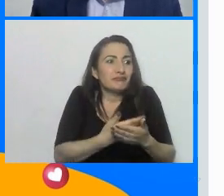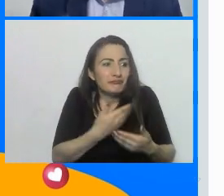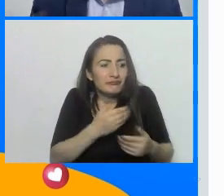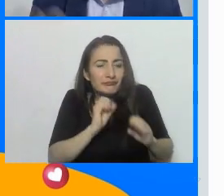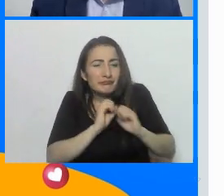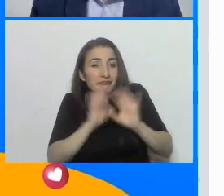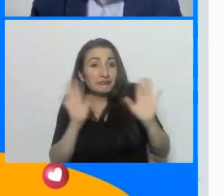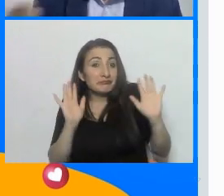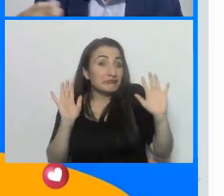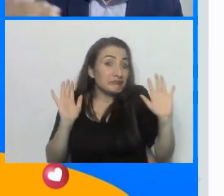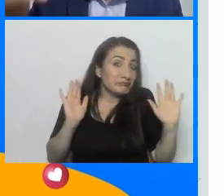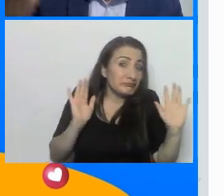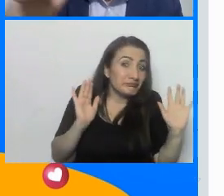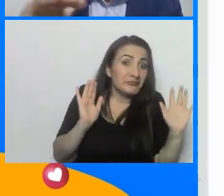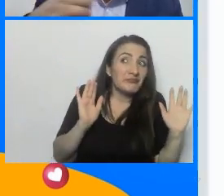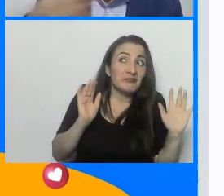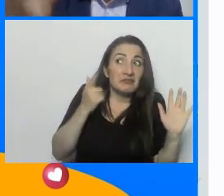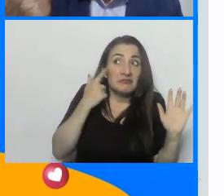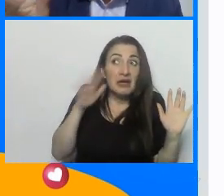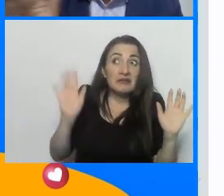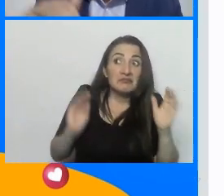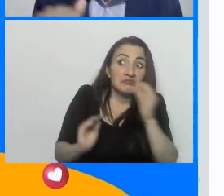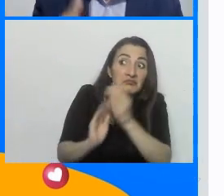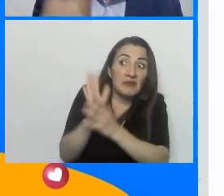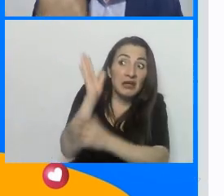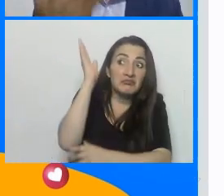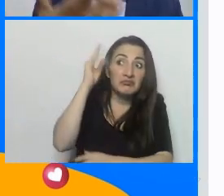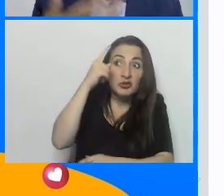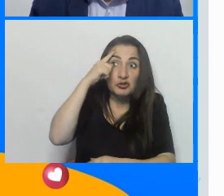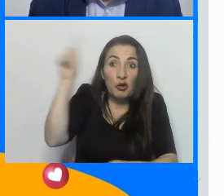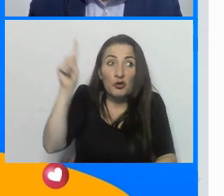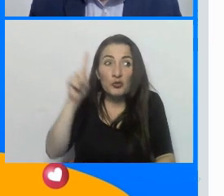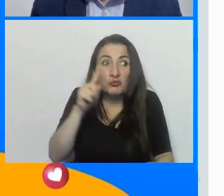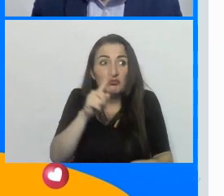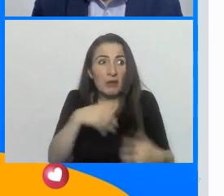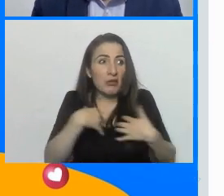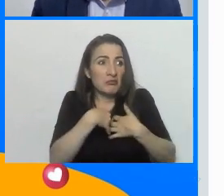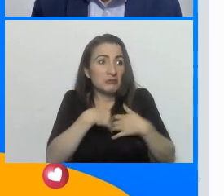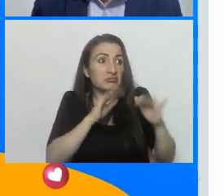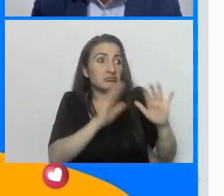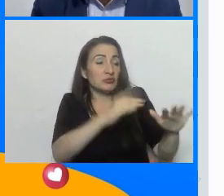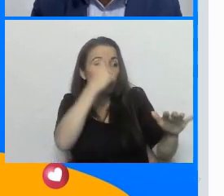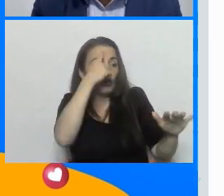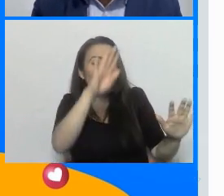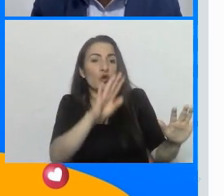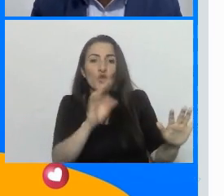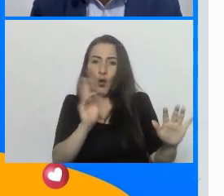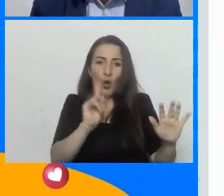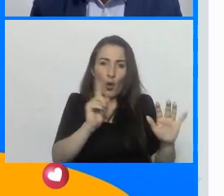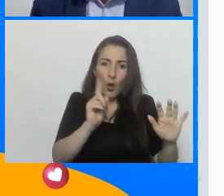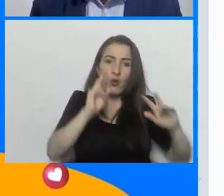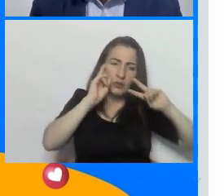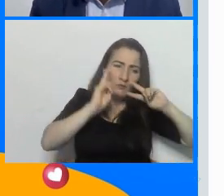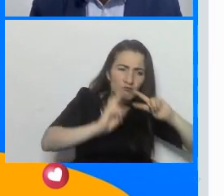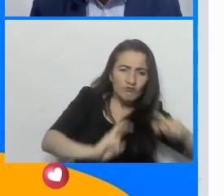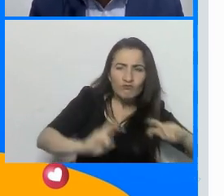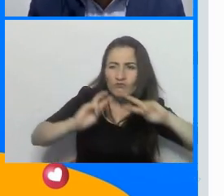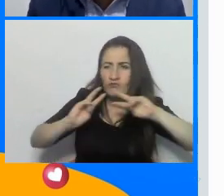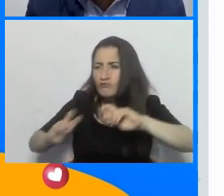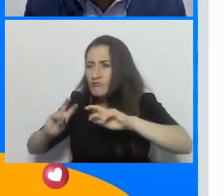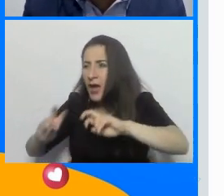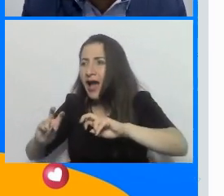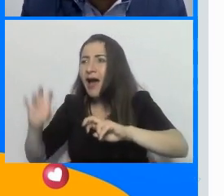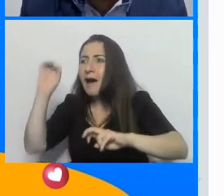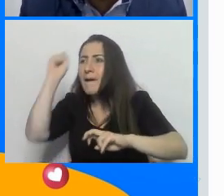claras. Y siempre se va a entender que si las cosas pasaban era porque sí. Él ya empieza a darle un sentido a todo lo que pasa, ¿sí?